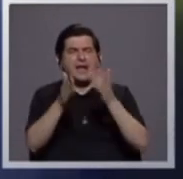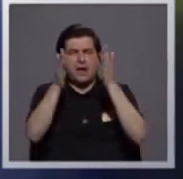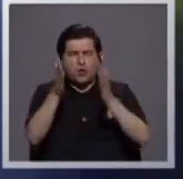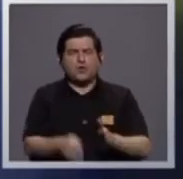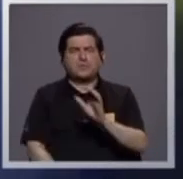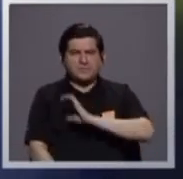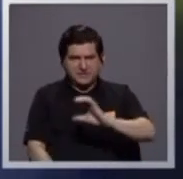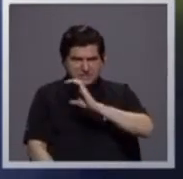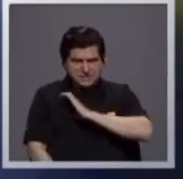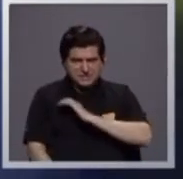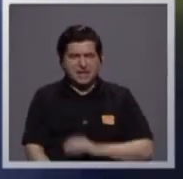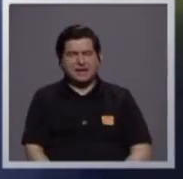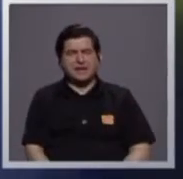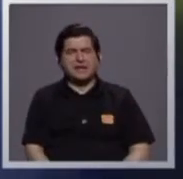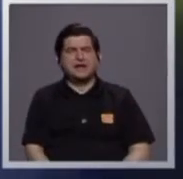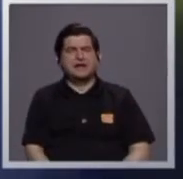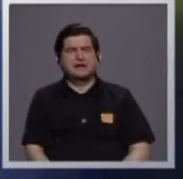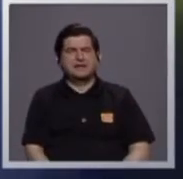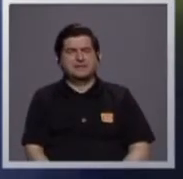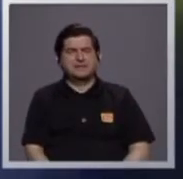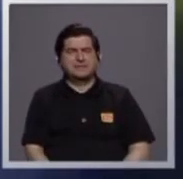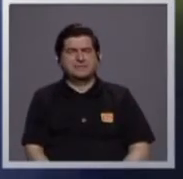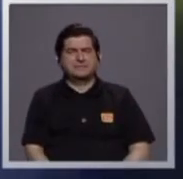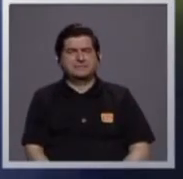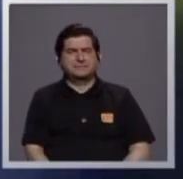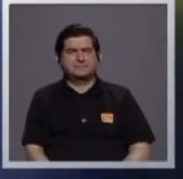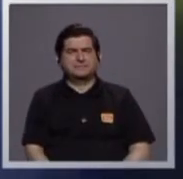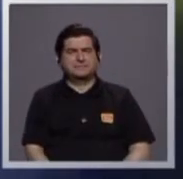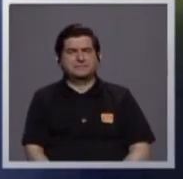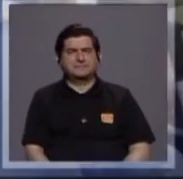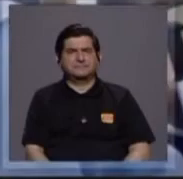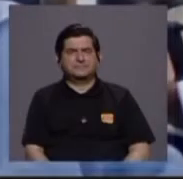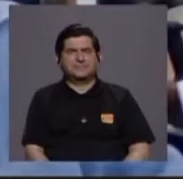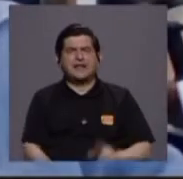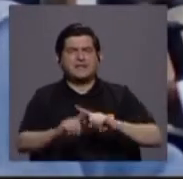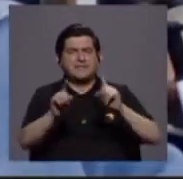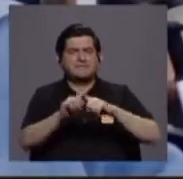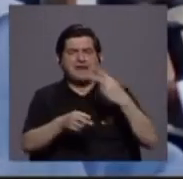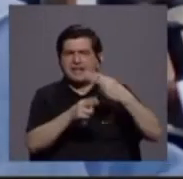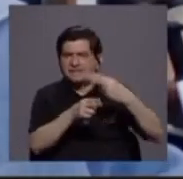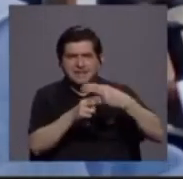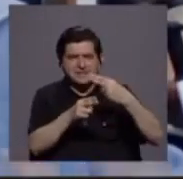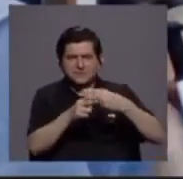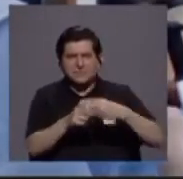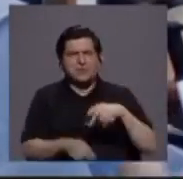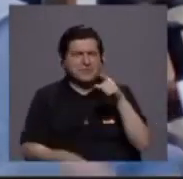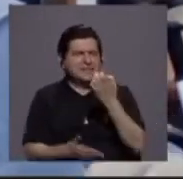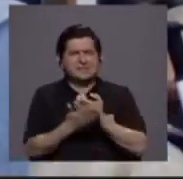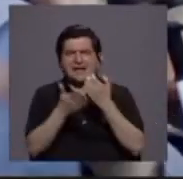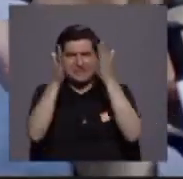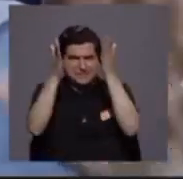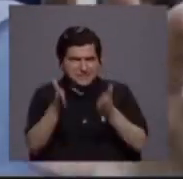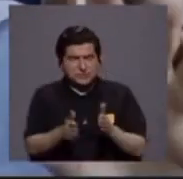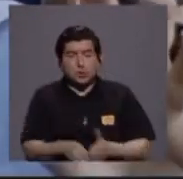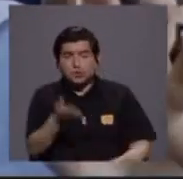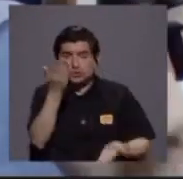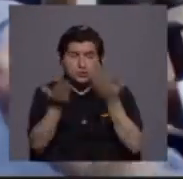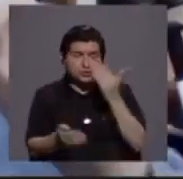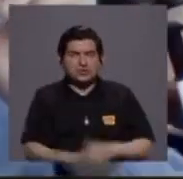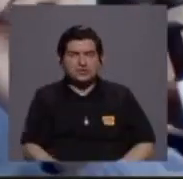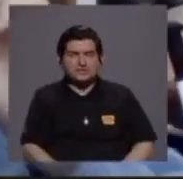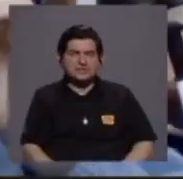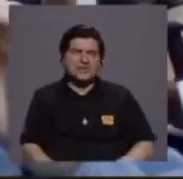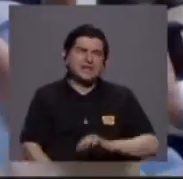de conductual, exactamente. A Schiller, a Akerlof. Entonces, si bien por ahí se nos